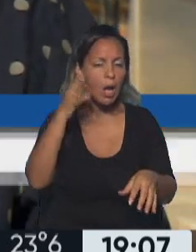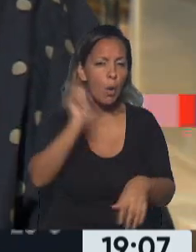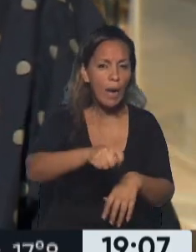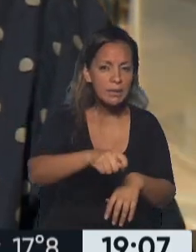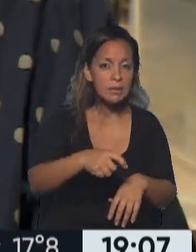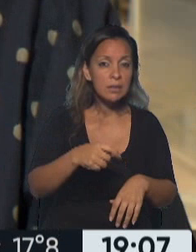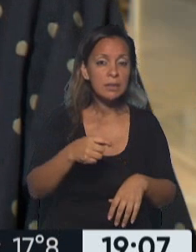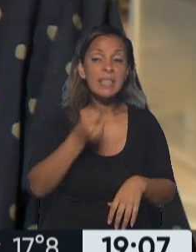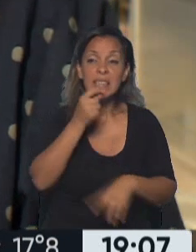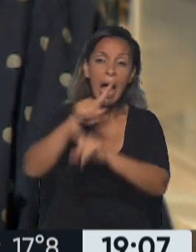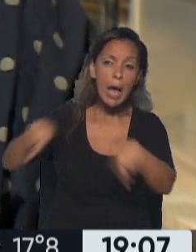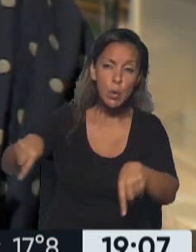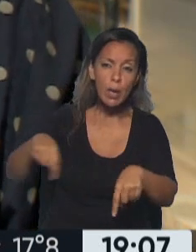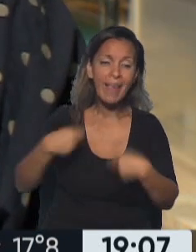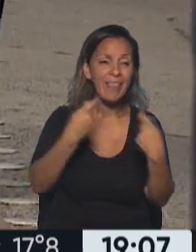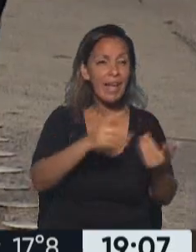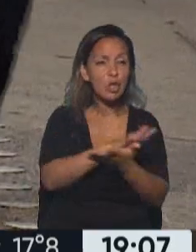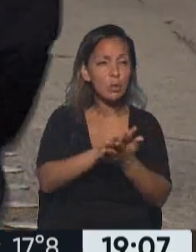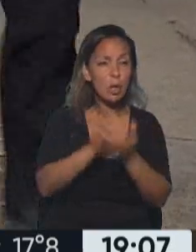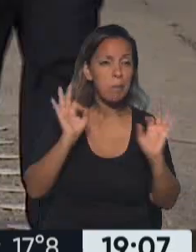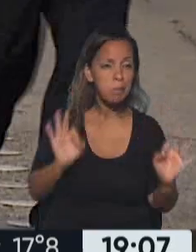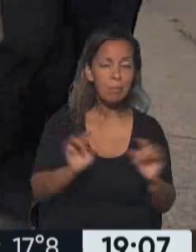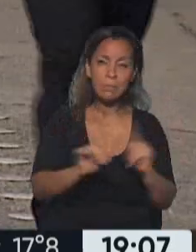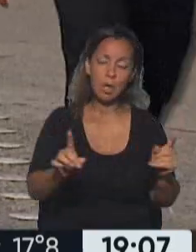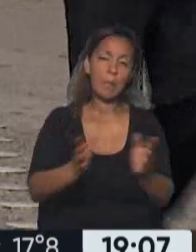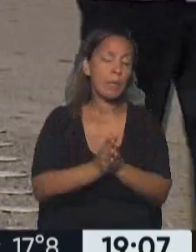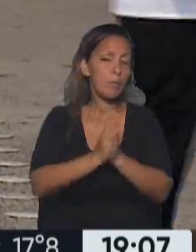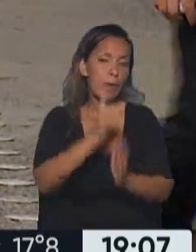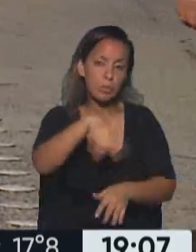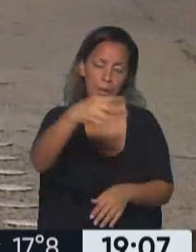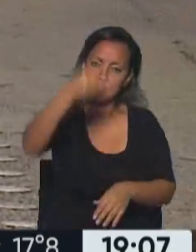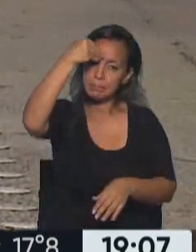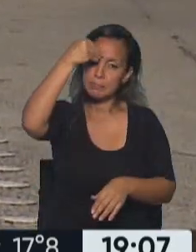ni siquiera con la nulidad, pero por lo menos tengamos en cuenta que nunca más se haga esto, ¿no?